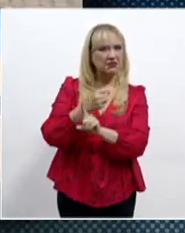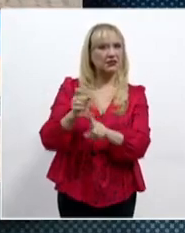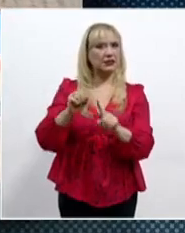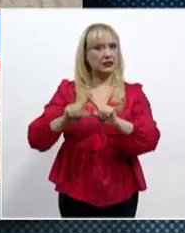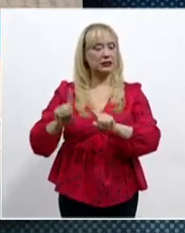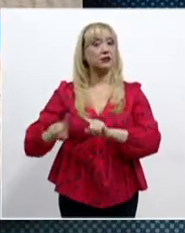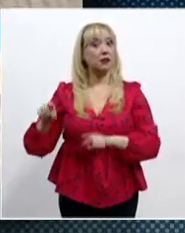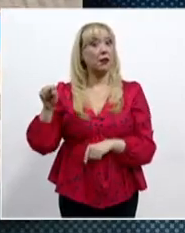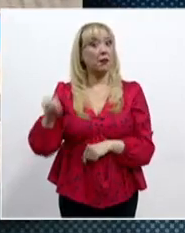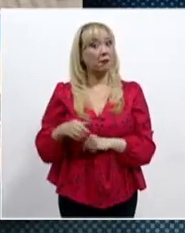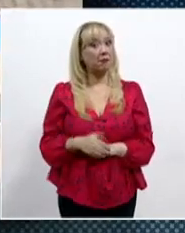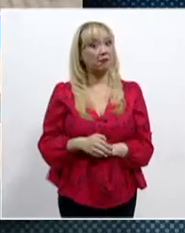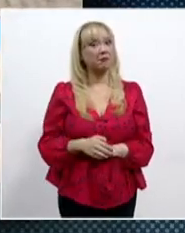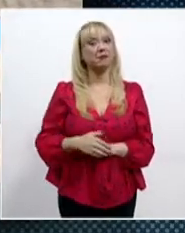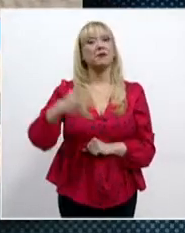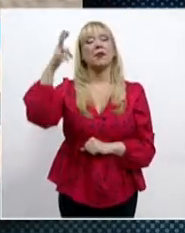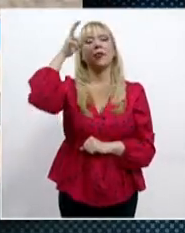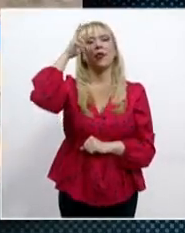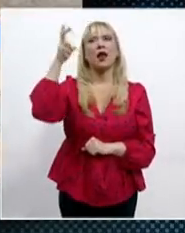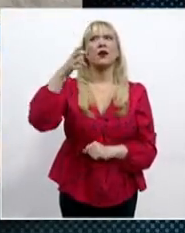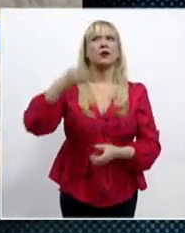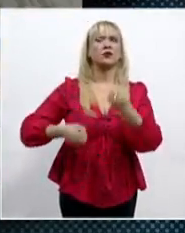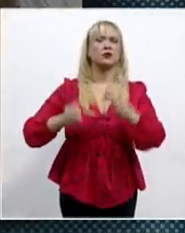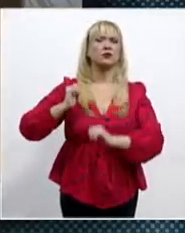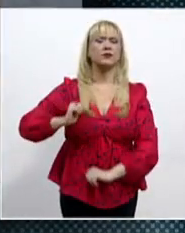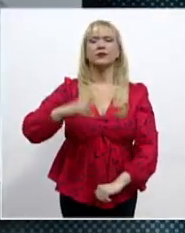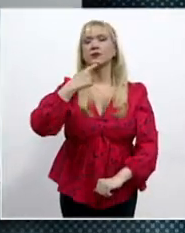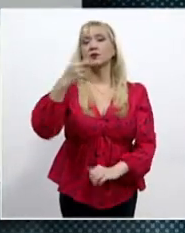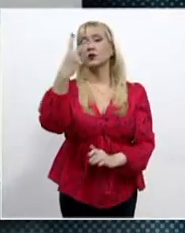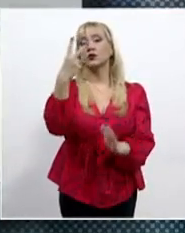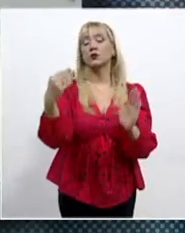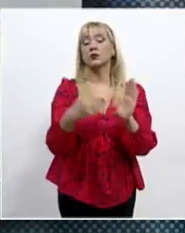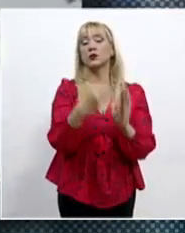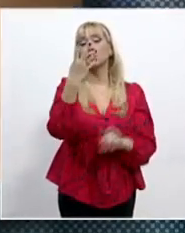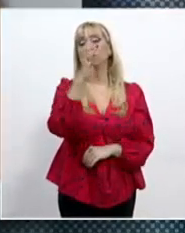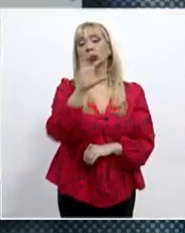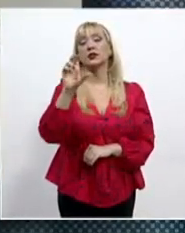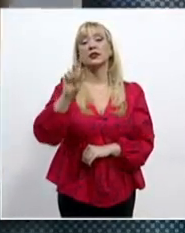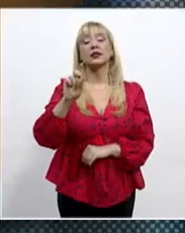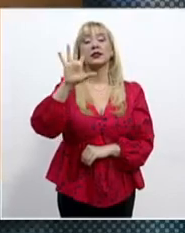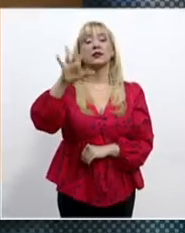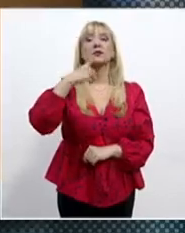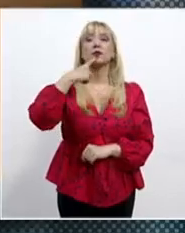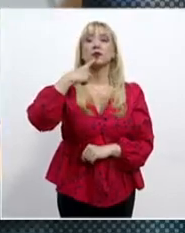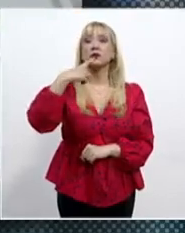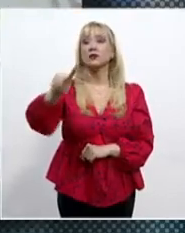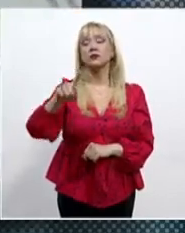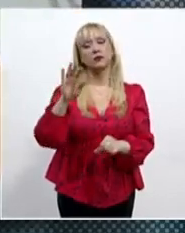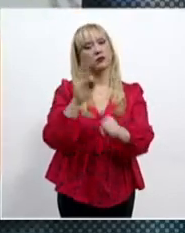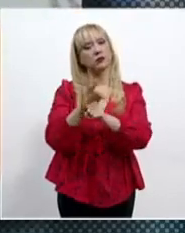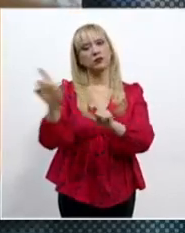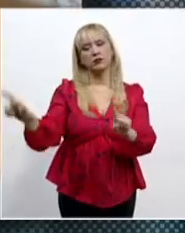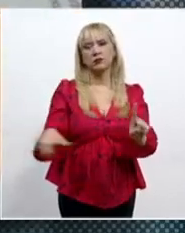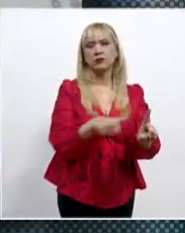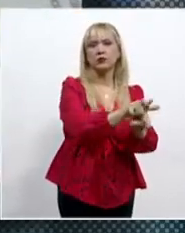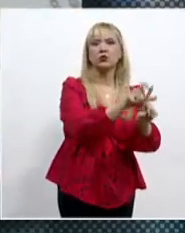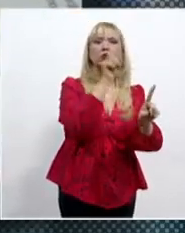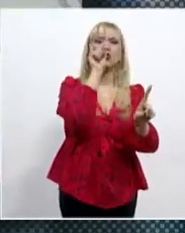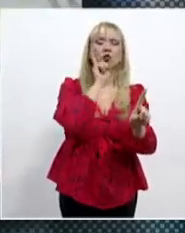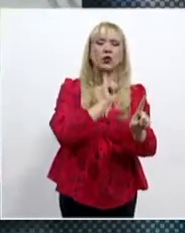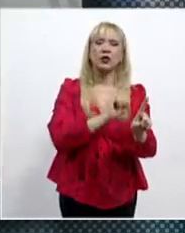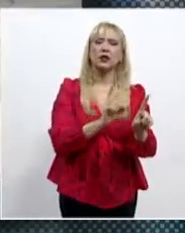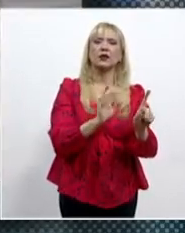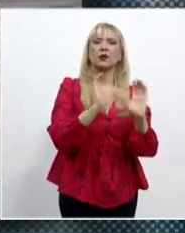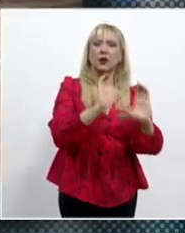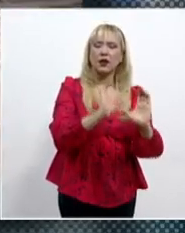El Poder Judicial de Hidalgo informó que ha emitido 2,435 órdenes de protección a favor de mujeres en lo que